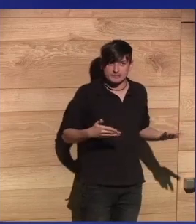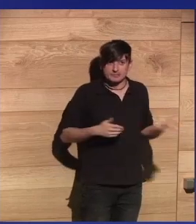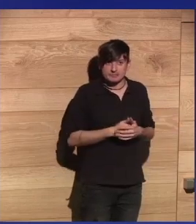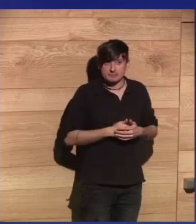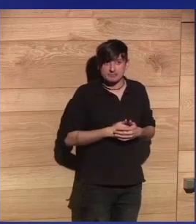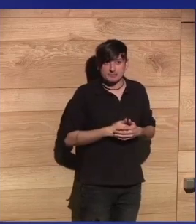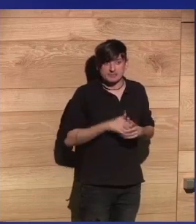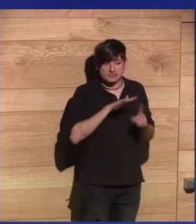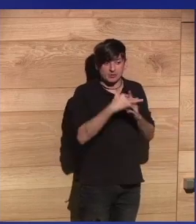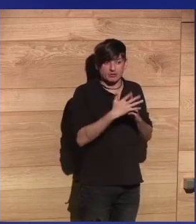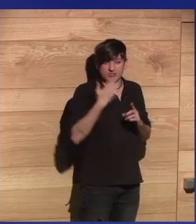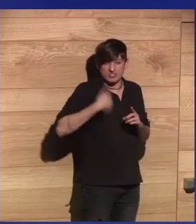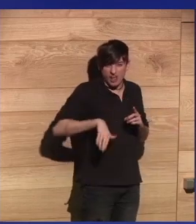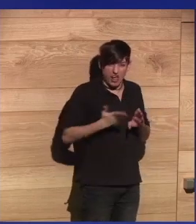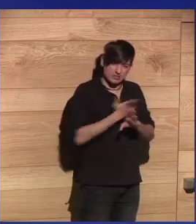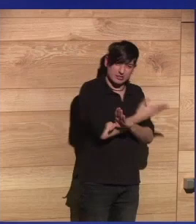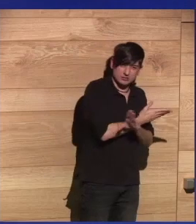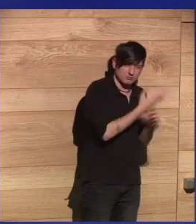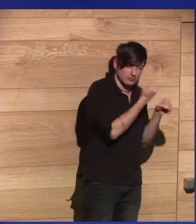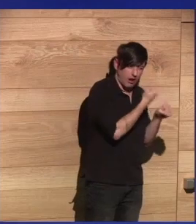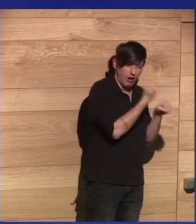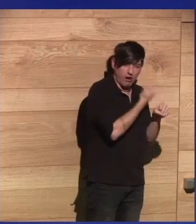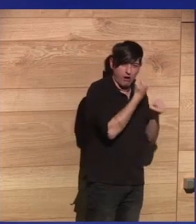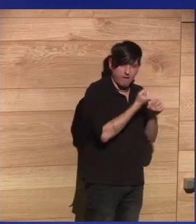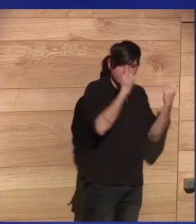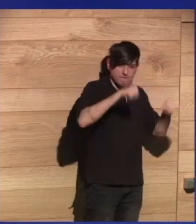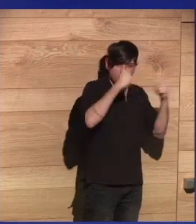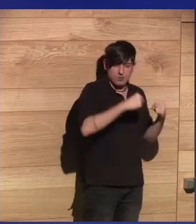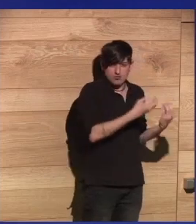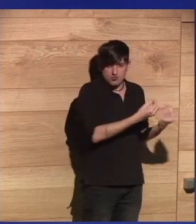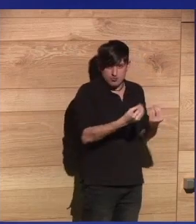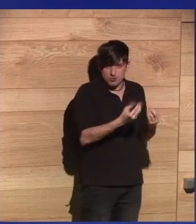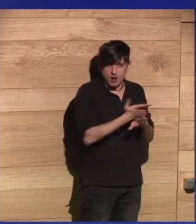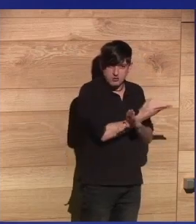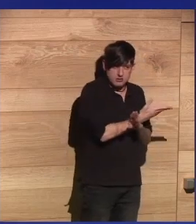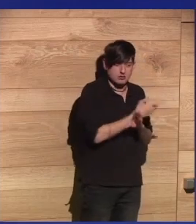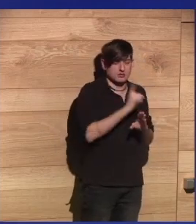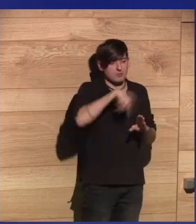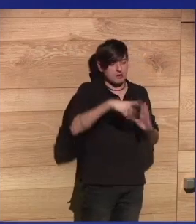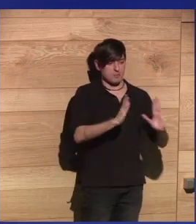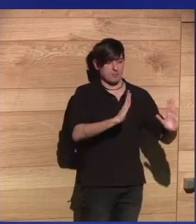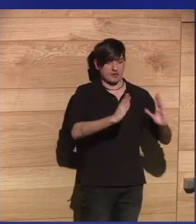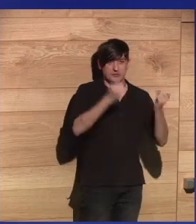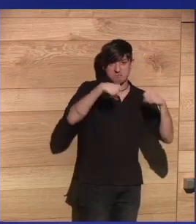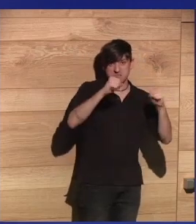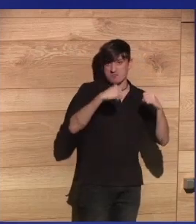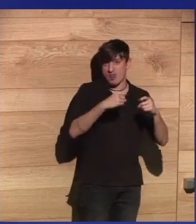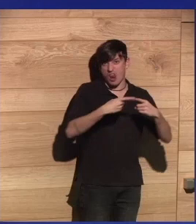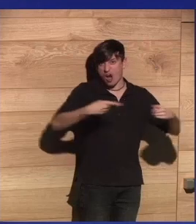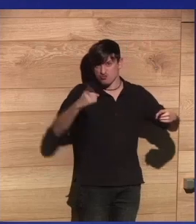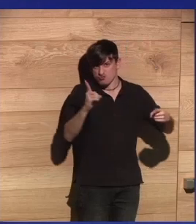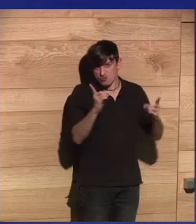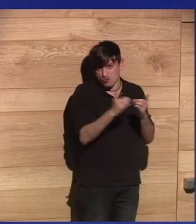Entonces, bueno, en este caso ya veníamos con mucho trabajo hecho anterior. Un periodo de ensayo no demasiado